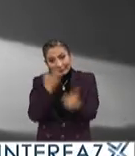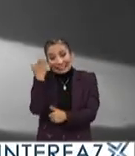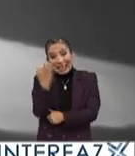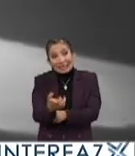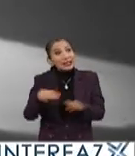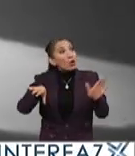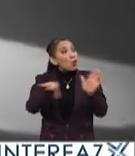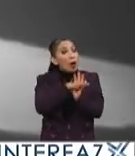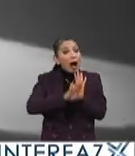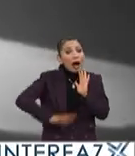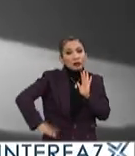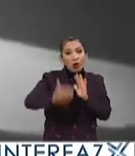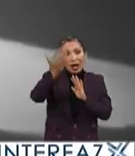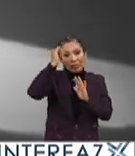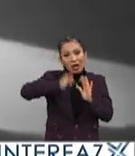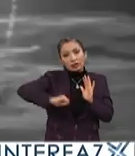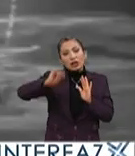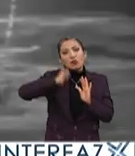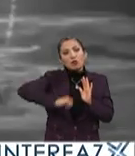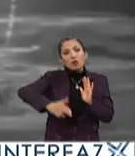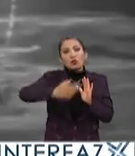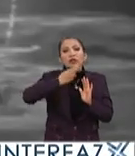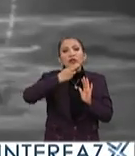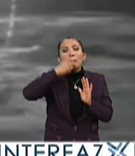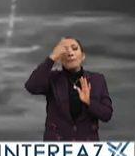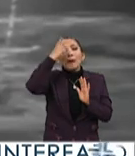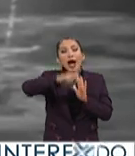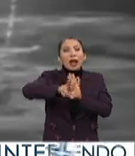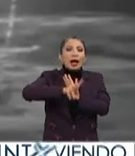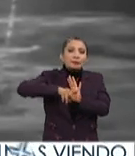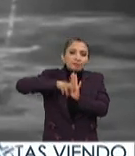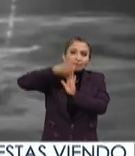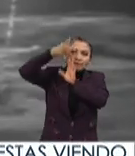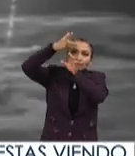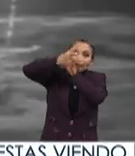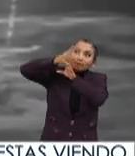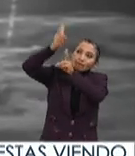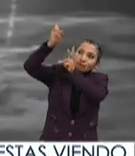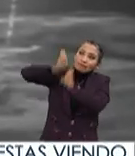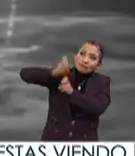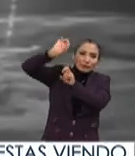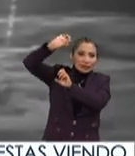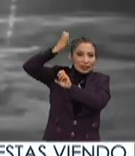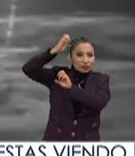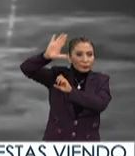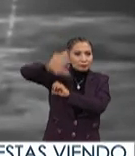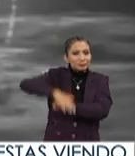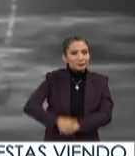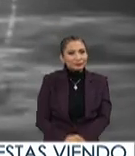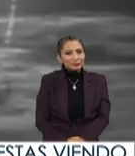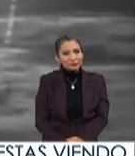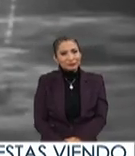este cuarto que antiguamente se usaba para grabar lo que baja de la estación espacial.